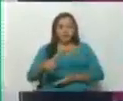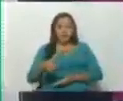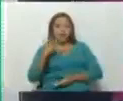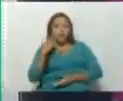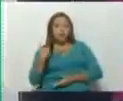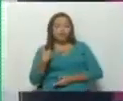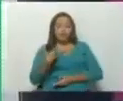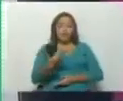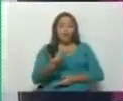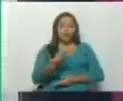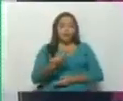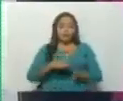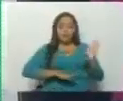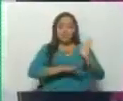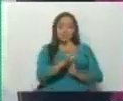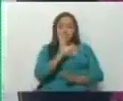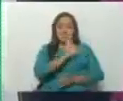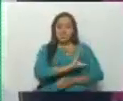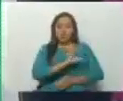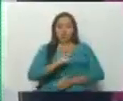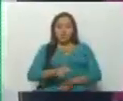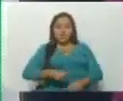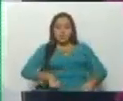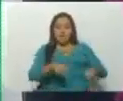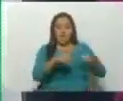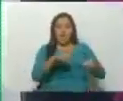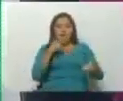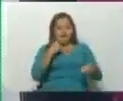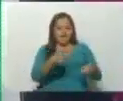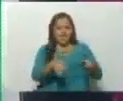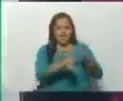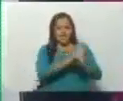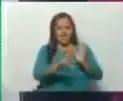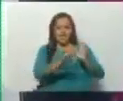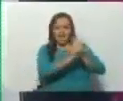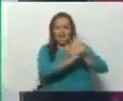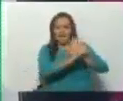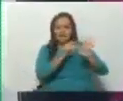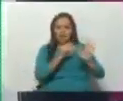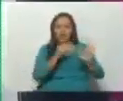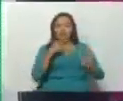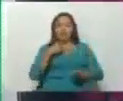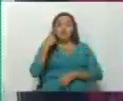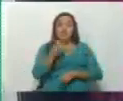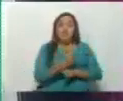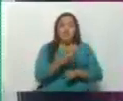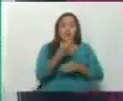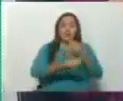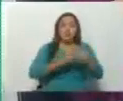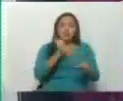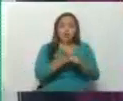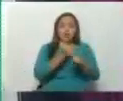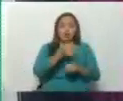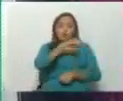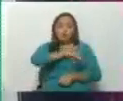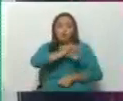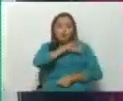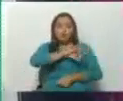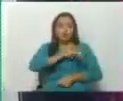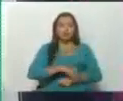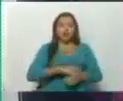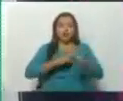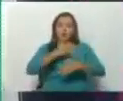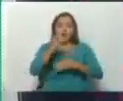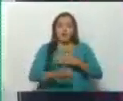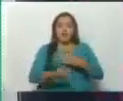voy a desarrollar un centro comercial, por cierto, la ley lo plantea en ese artículo, bueno, yo también tengo que tener una función social, es decir, el proyecto tiene